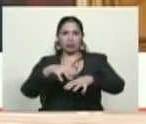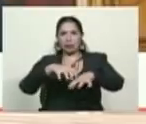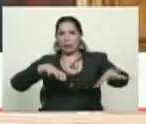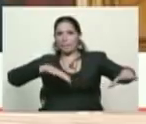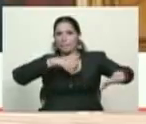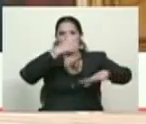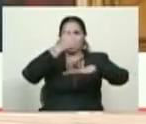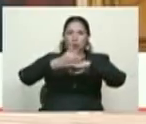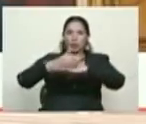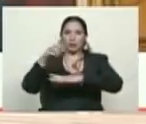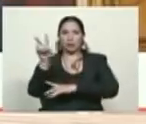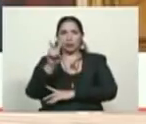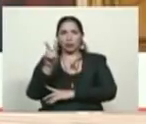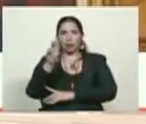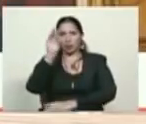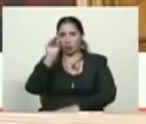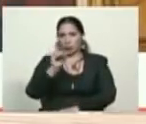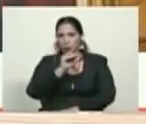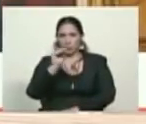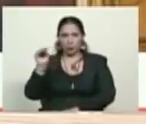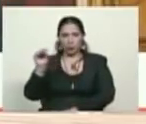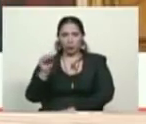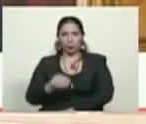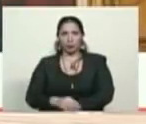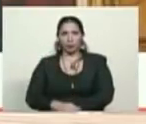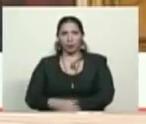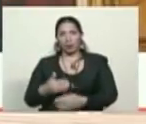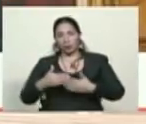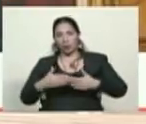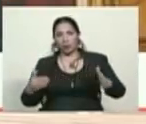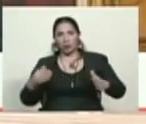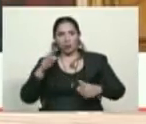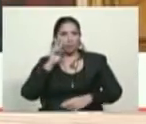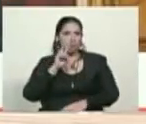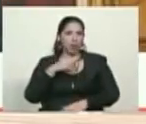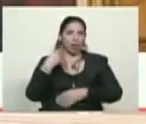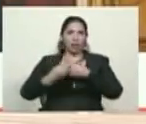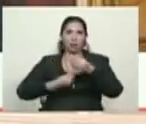Dios nos bendiga y nos permita ver y hacer. Amén.